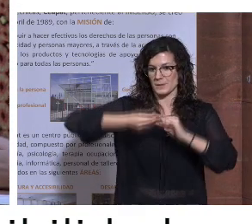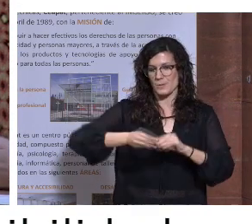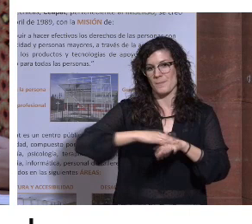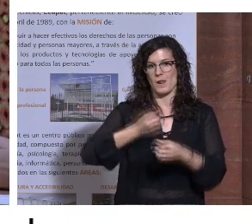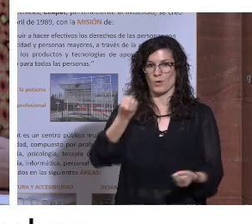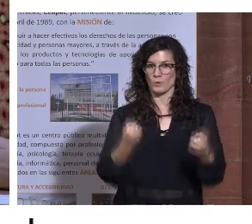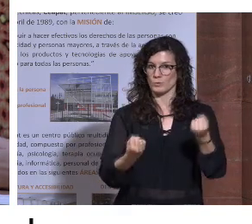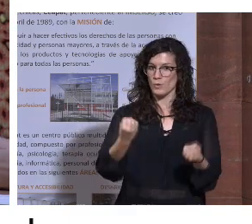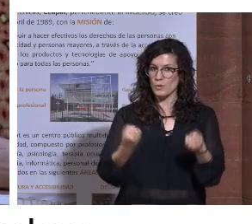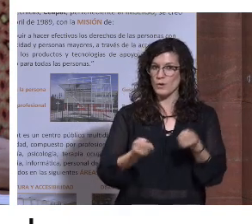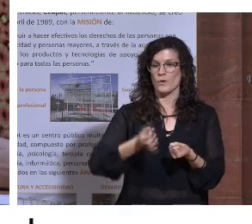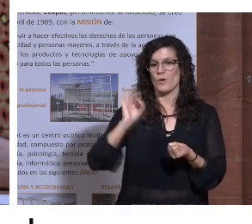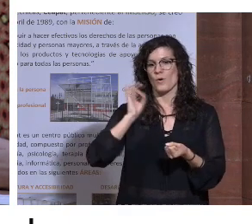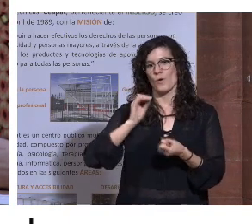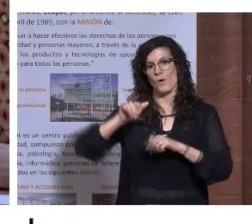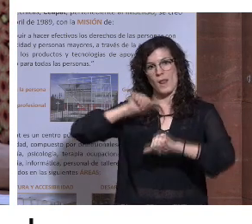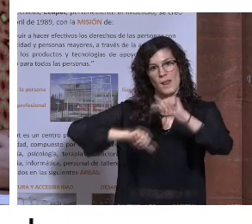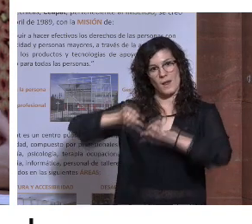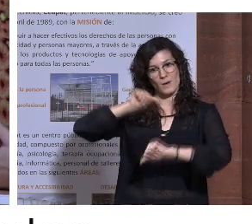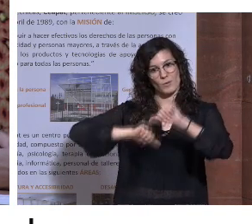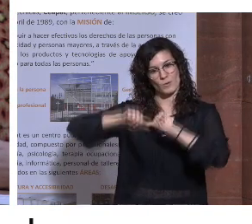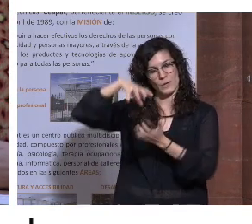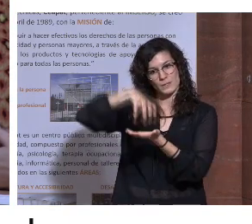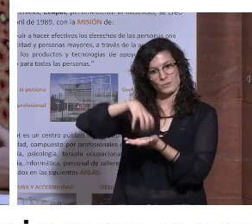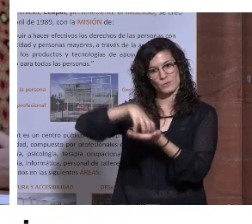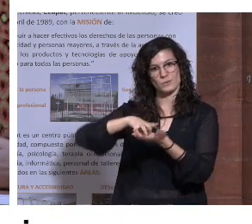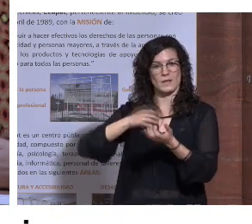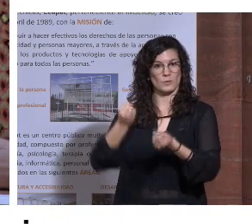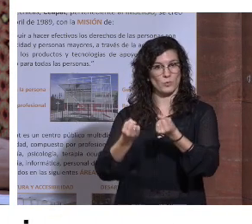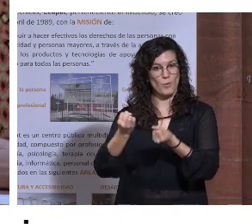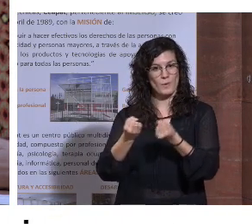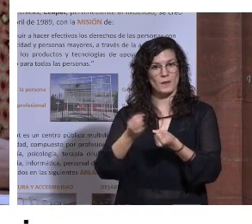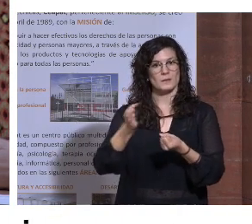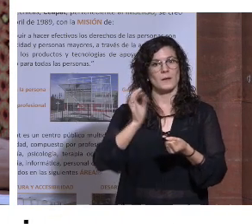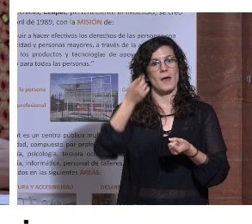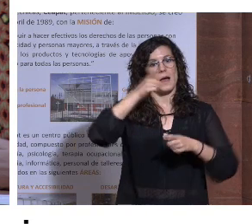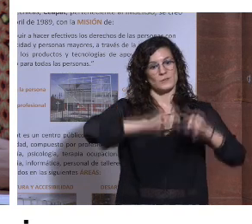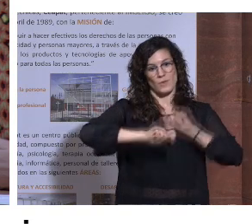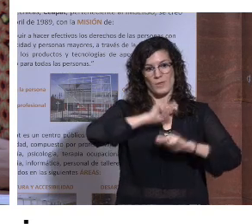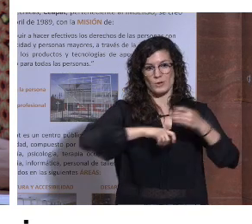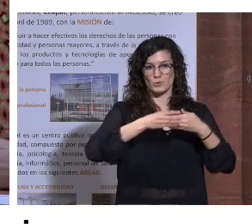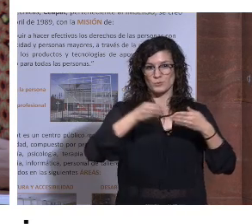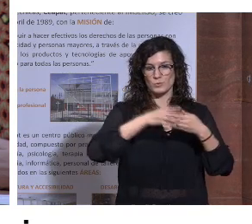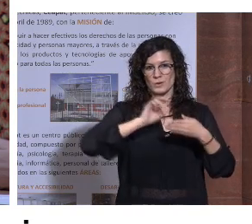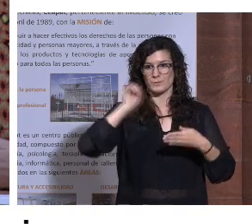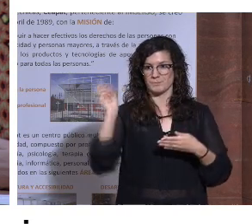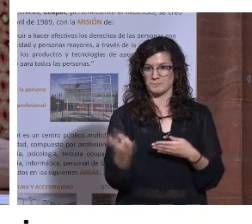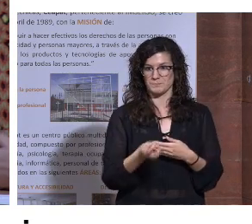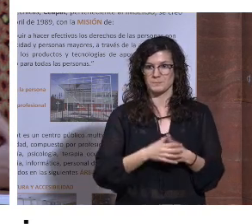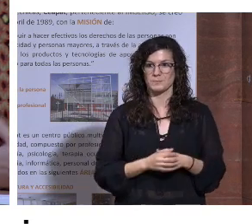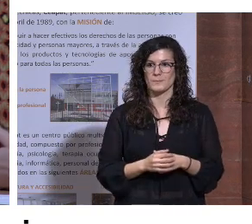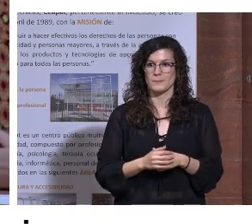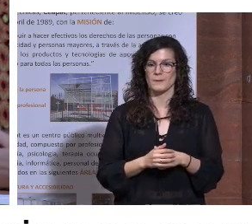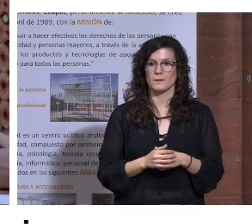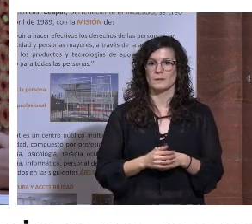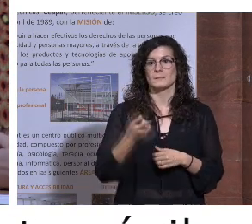conducción, laboratorios de automóviles, asociaciones de usuarios, etcétera. Y el CEAPAT,